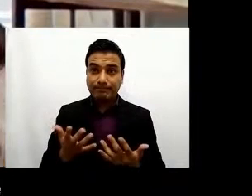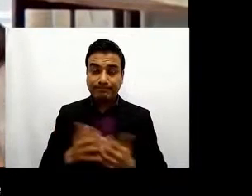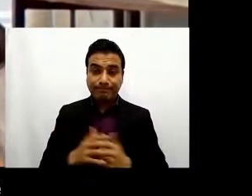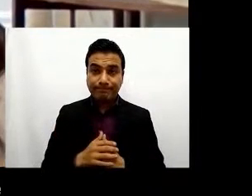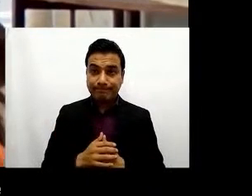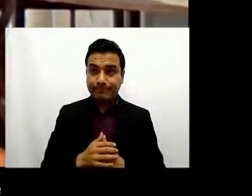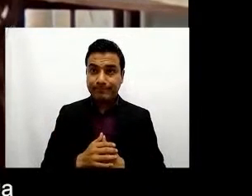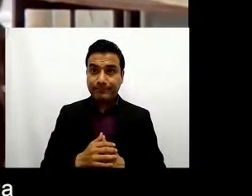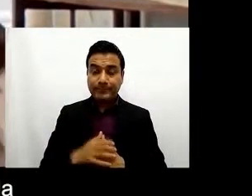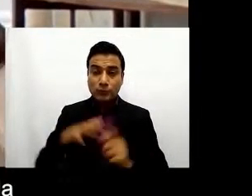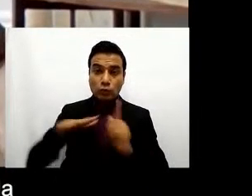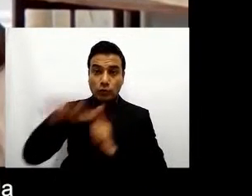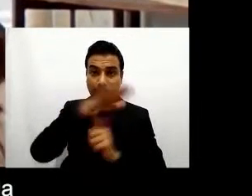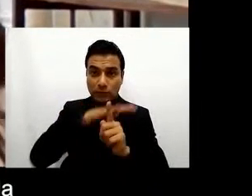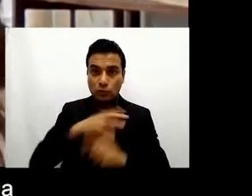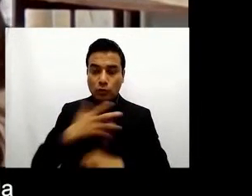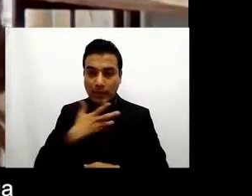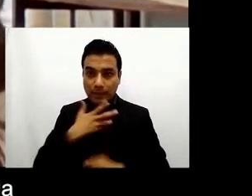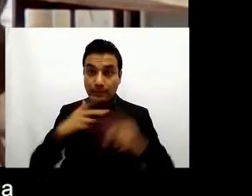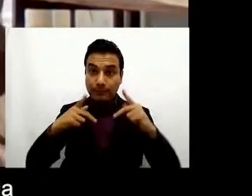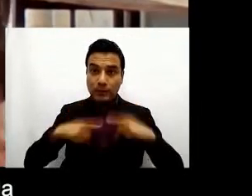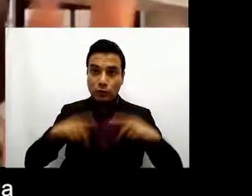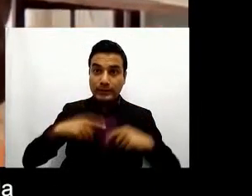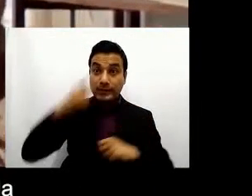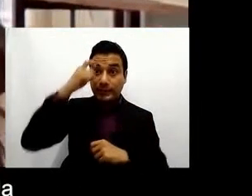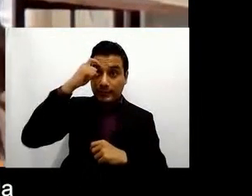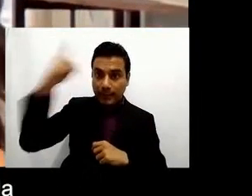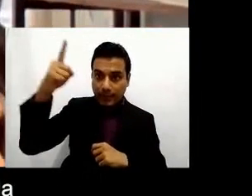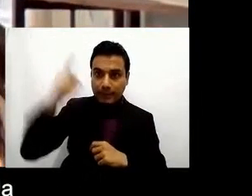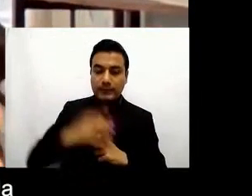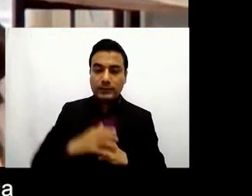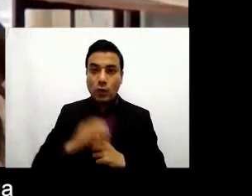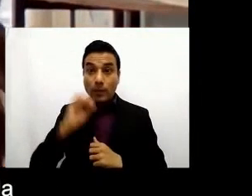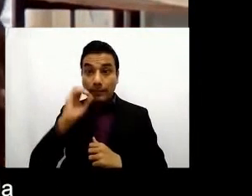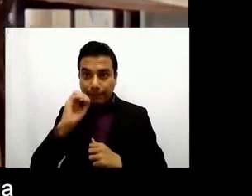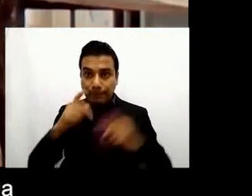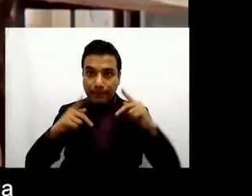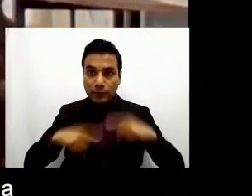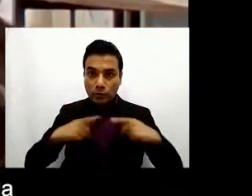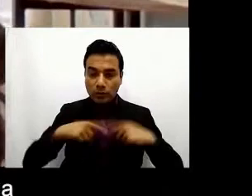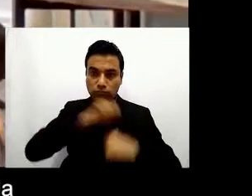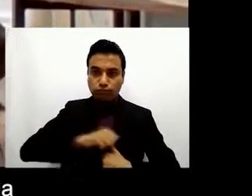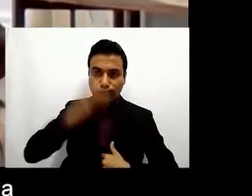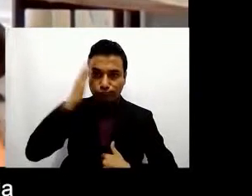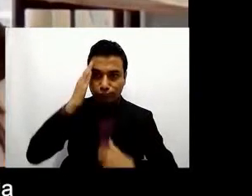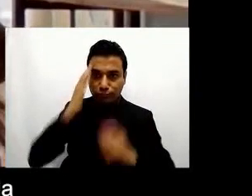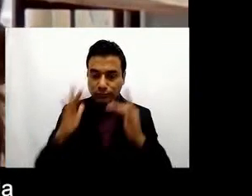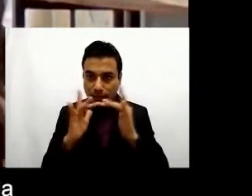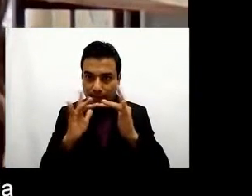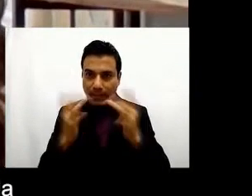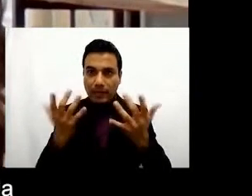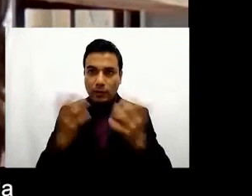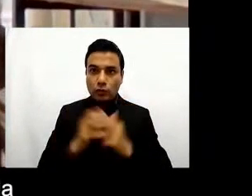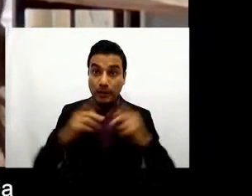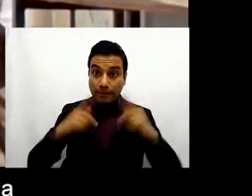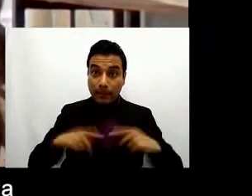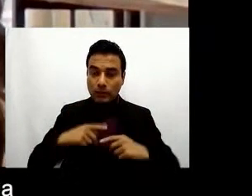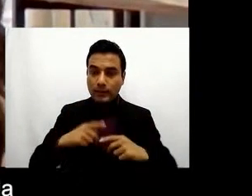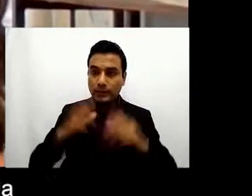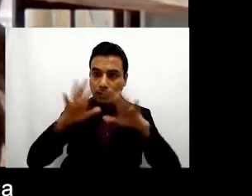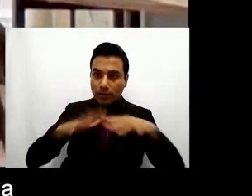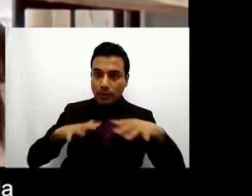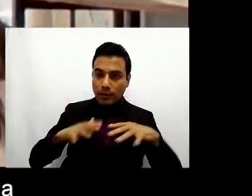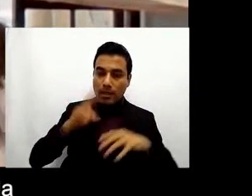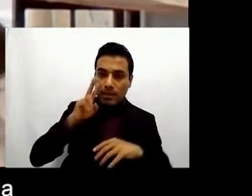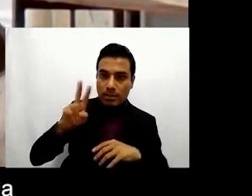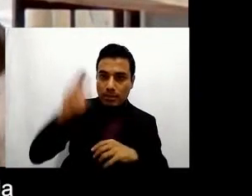mueven creadores, intermediarios y espectadores o participantes, y que sin duda, o sea,